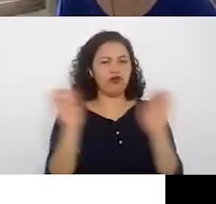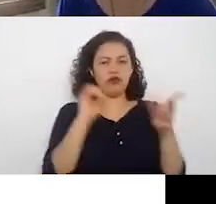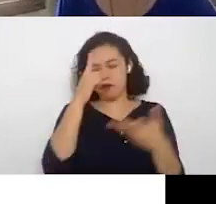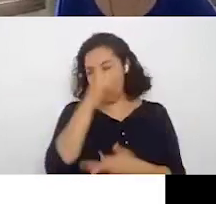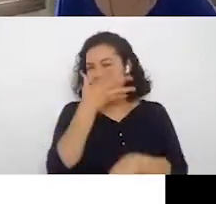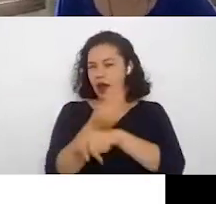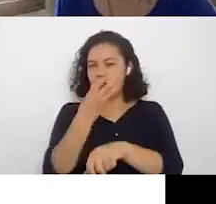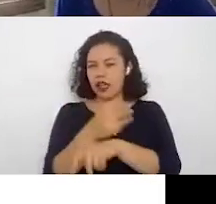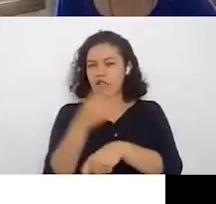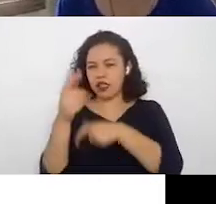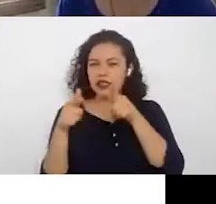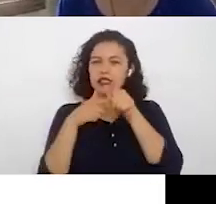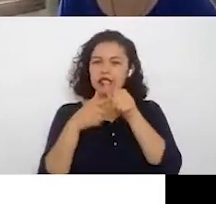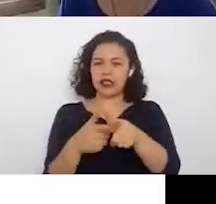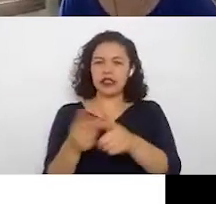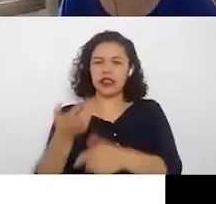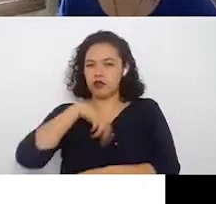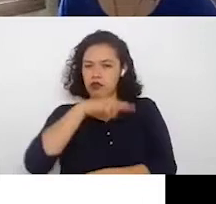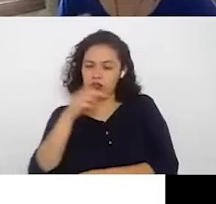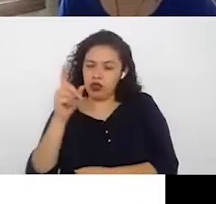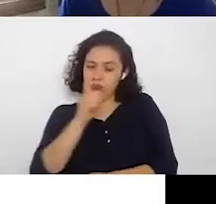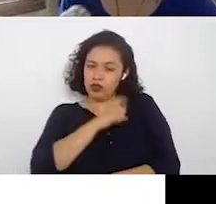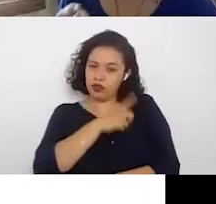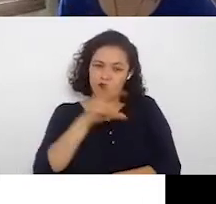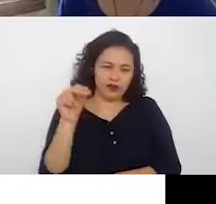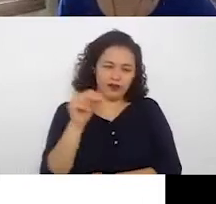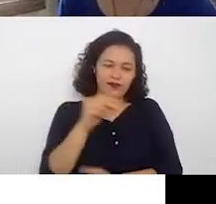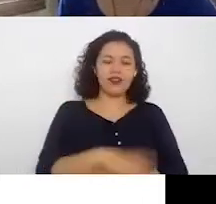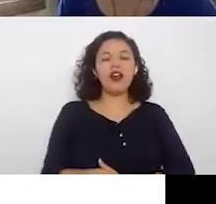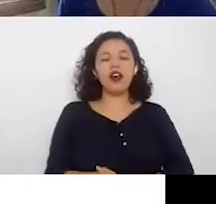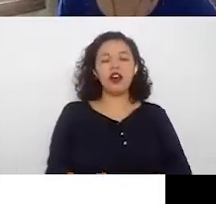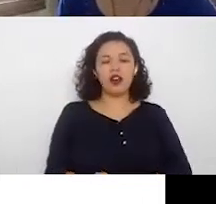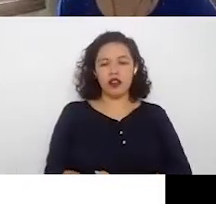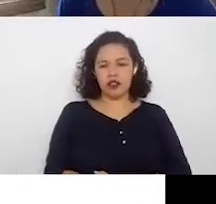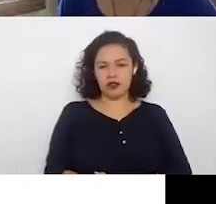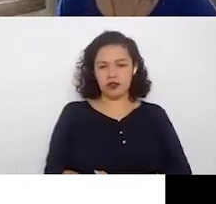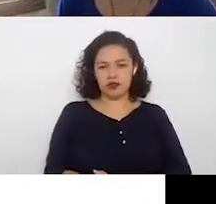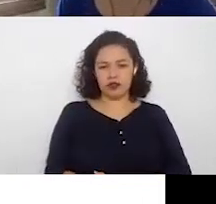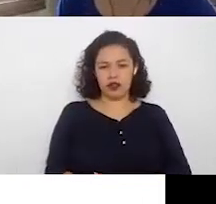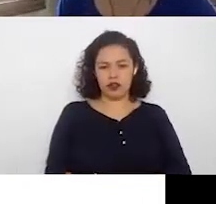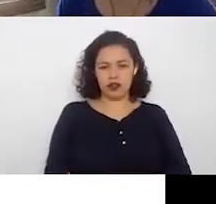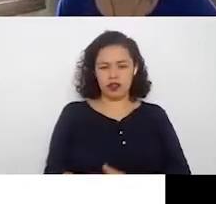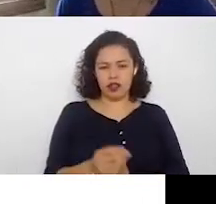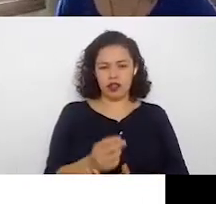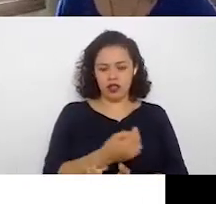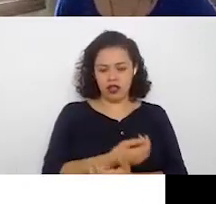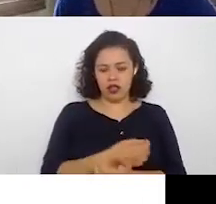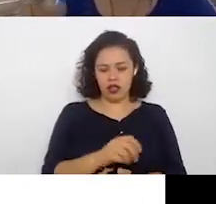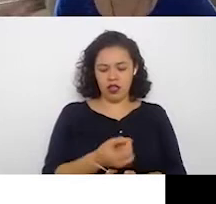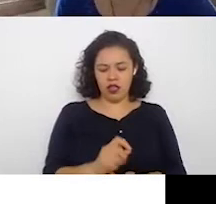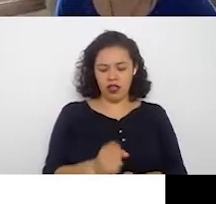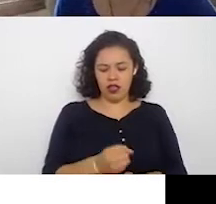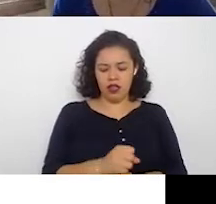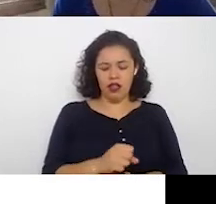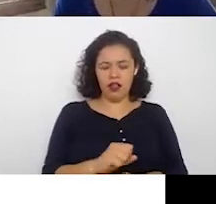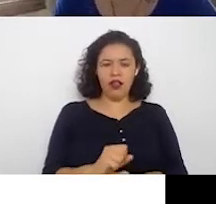ni nuestro mantenimiento propio, ¿verdad? Ninguno de estos procesos puede ser directamente